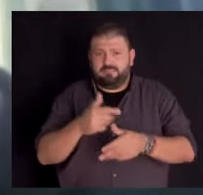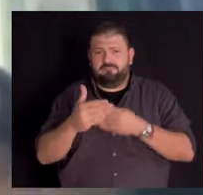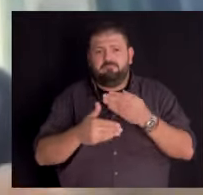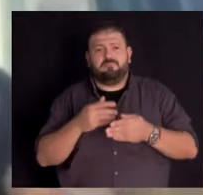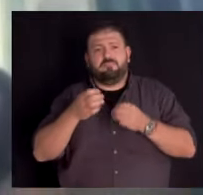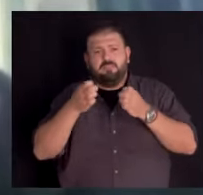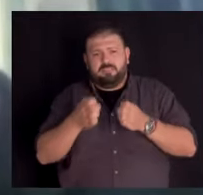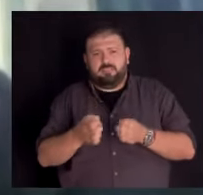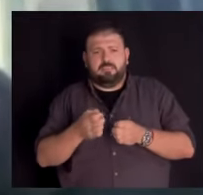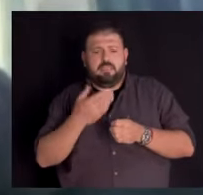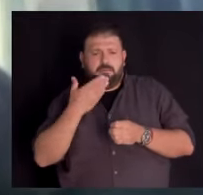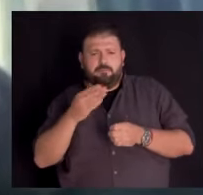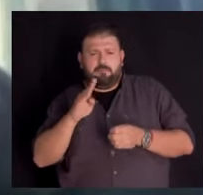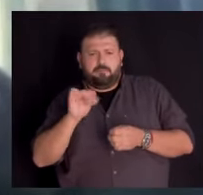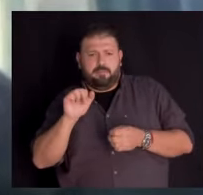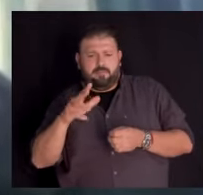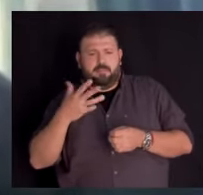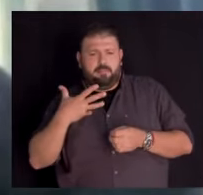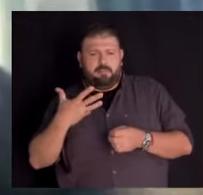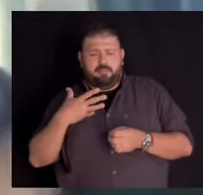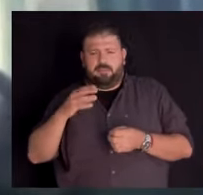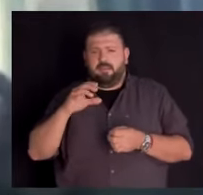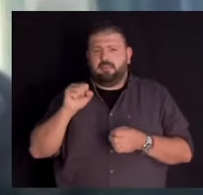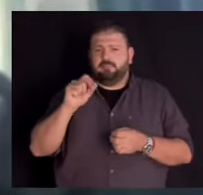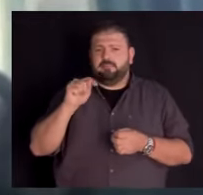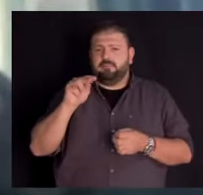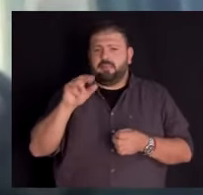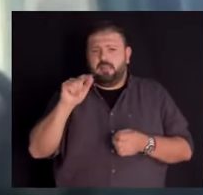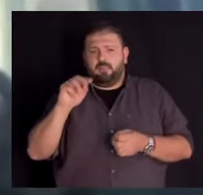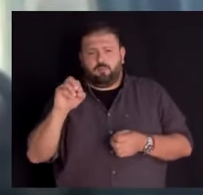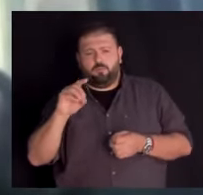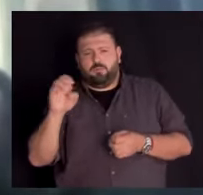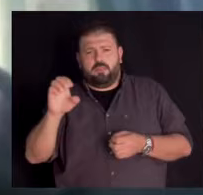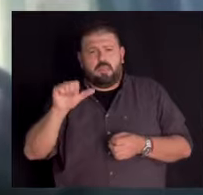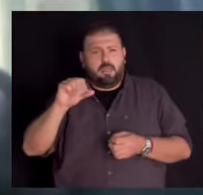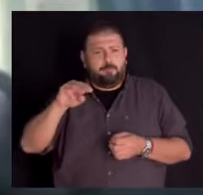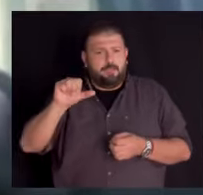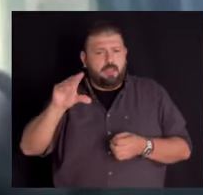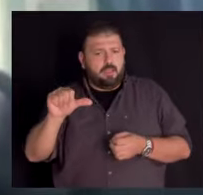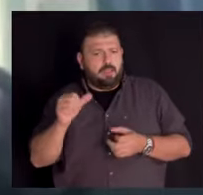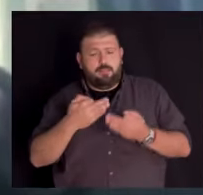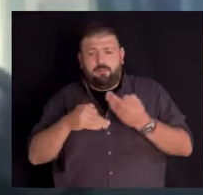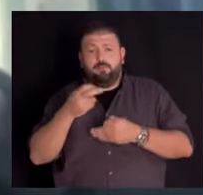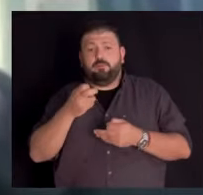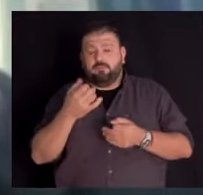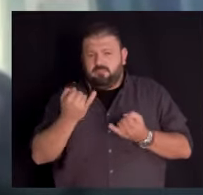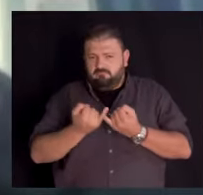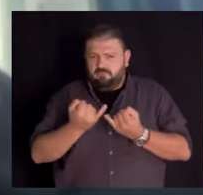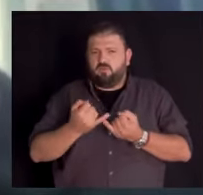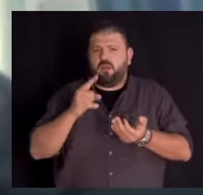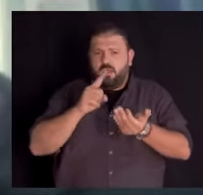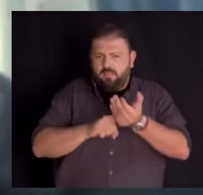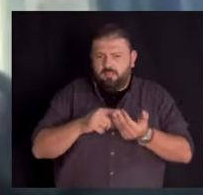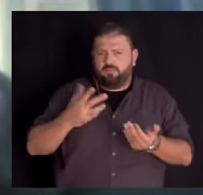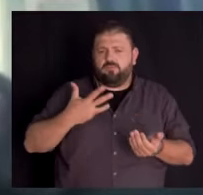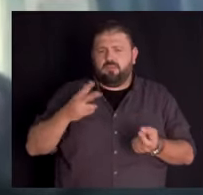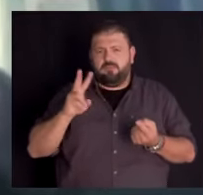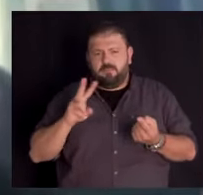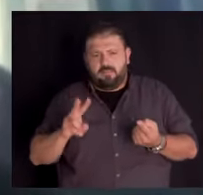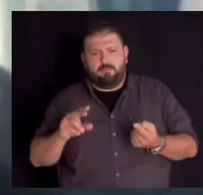Bien que trae extracto de maca, también estamos incluyendo mucha vitamina C, vitamina E, omega,